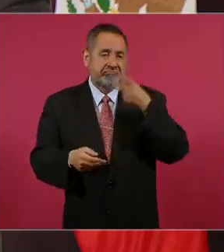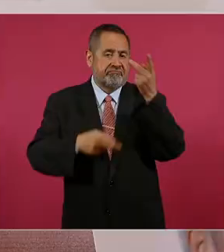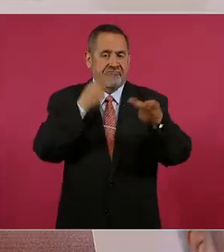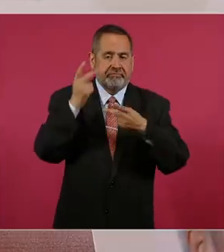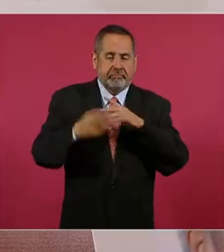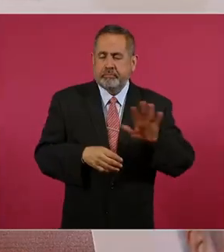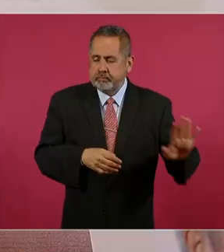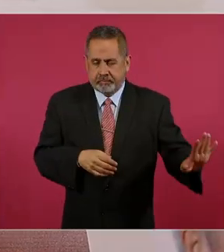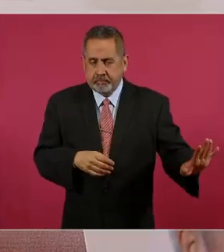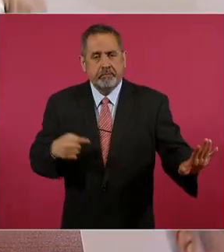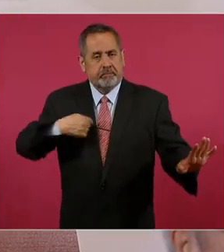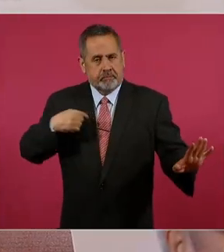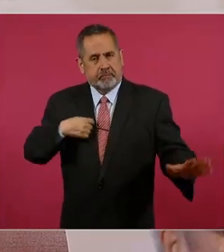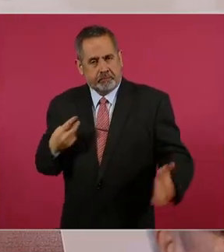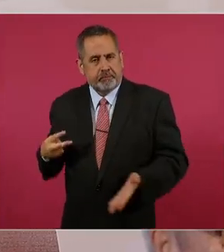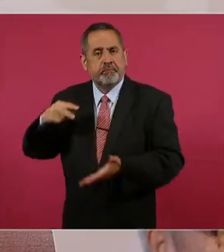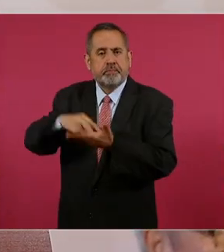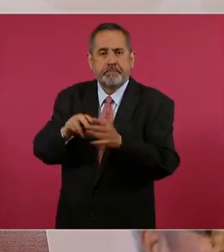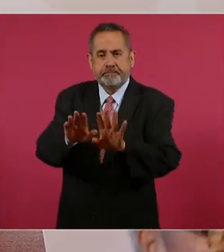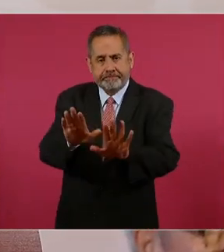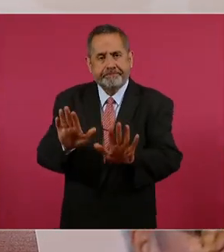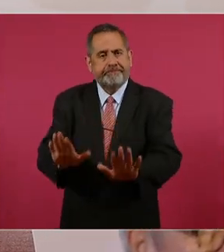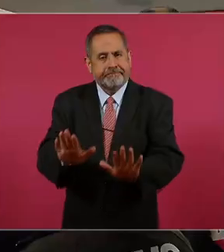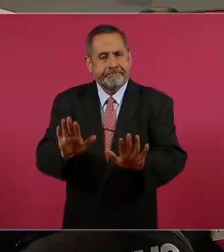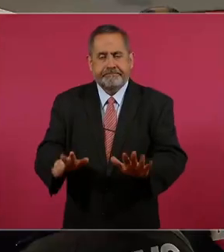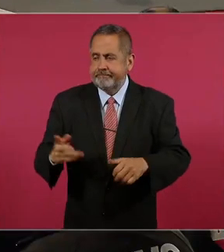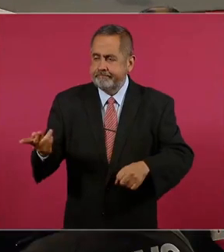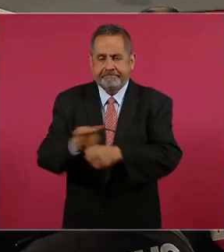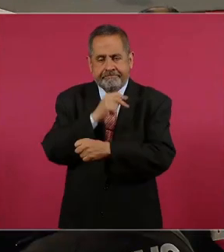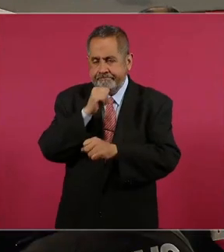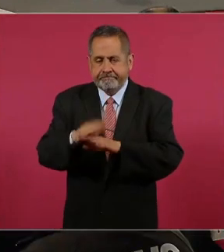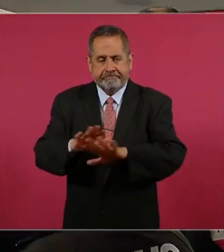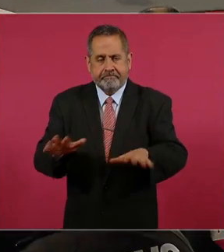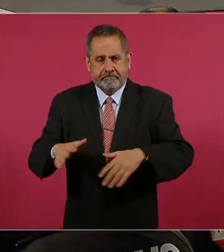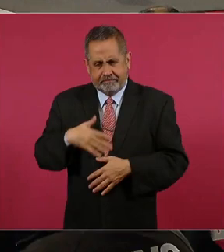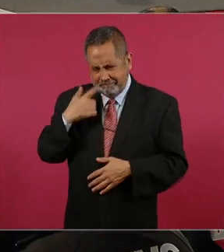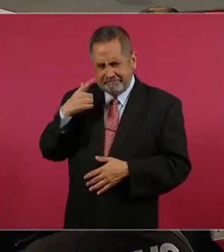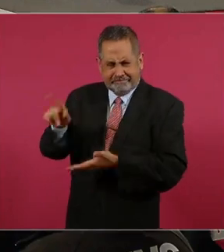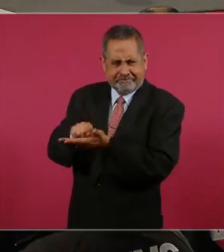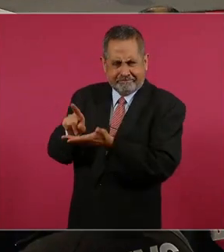salgo a decir no va a pasar nada, ahí está en mis redes